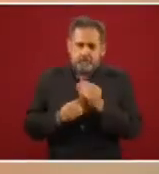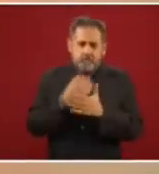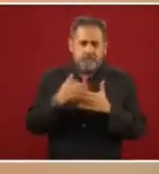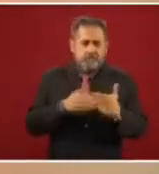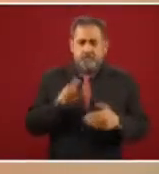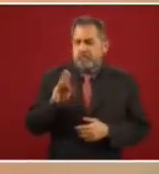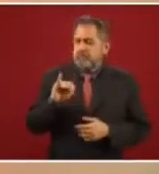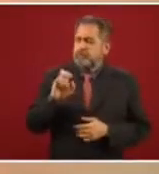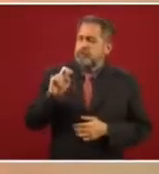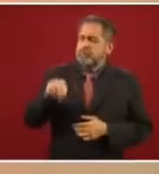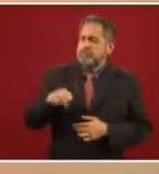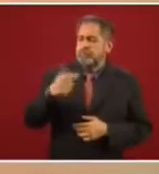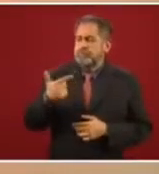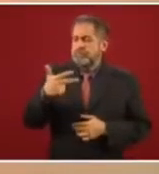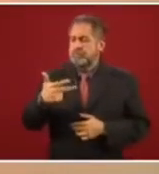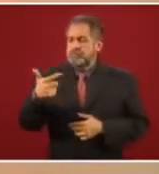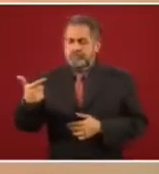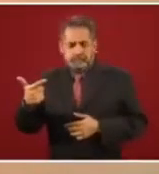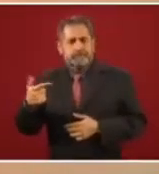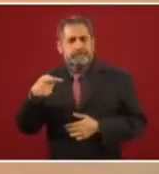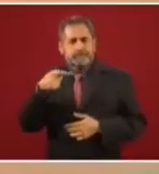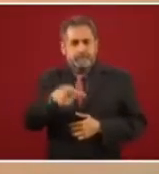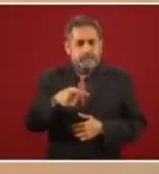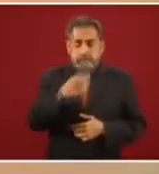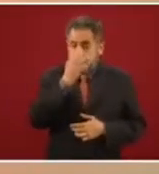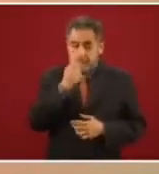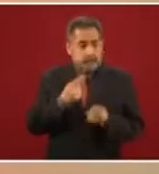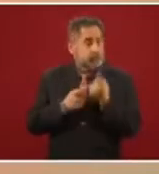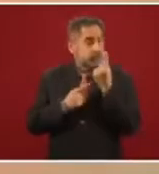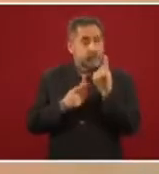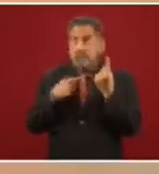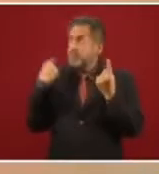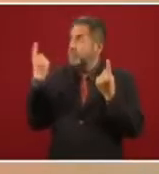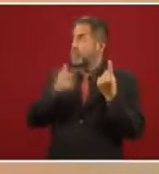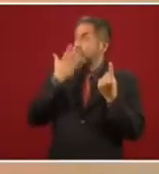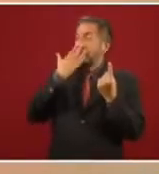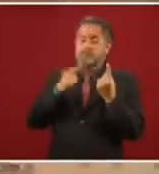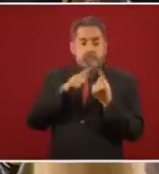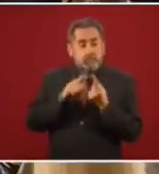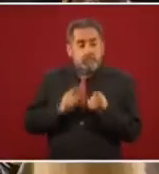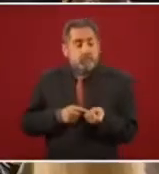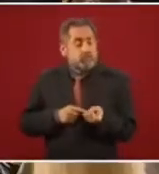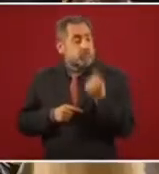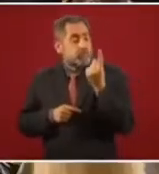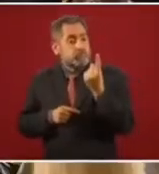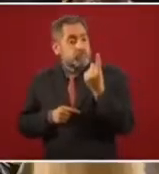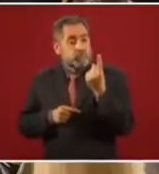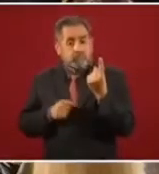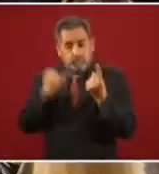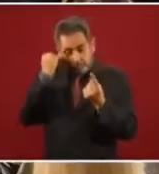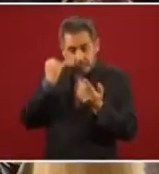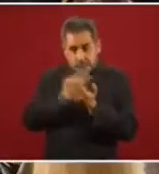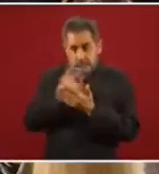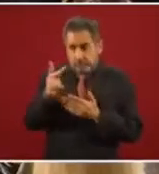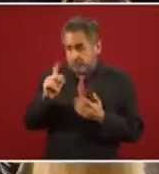Boeing 787, del cual solo hay un prototipo hasta ahora. Un prototipo hasta ahora.